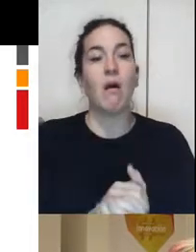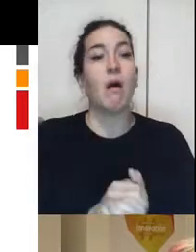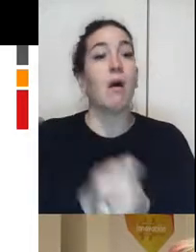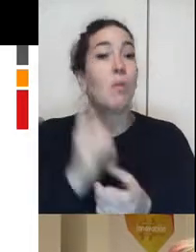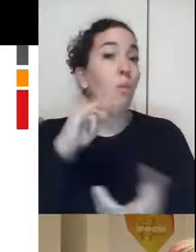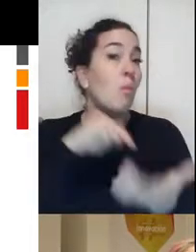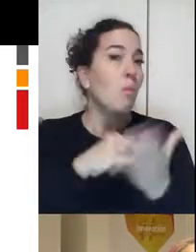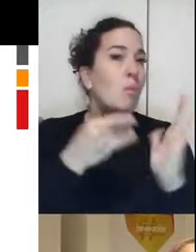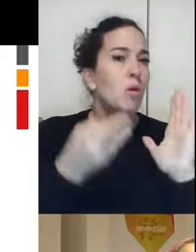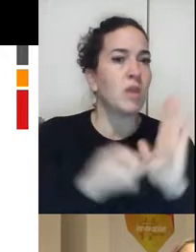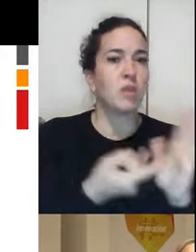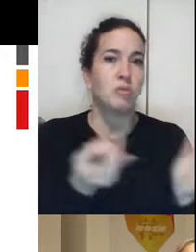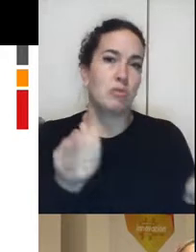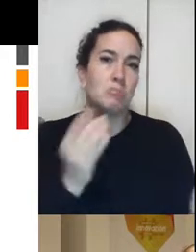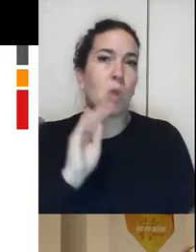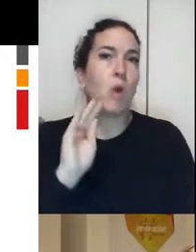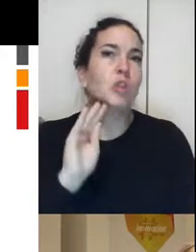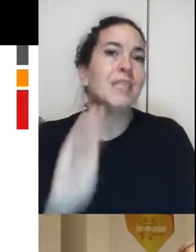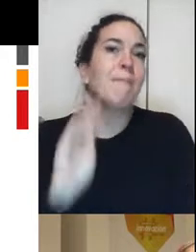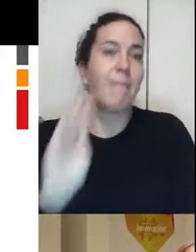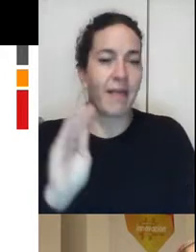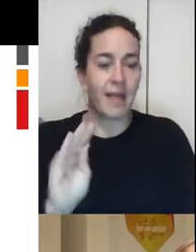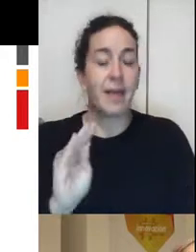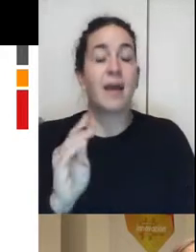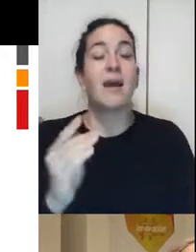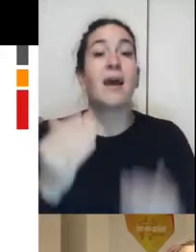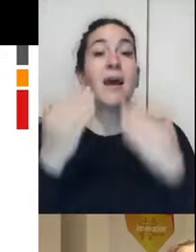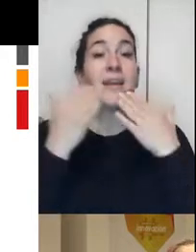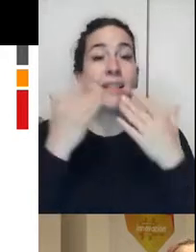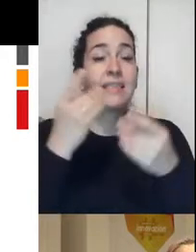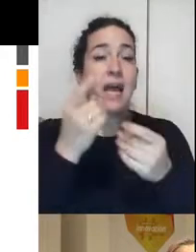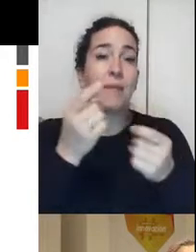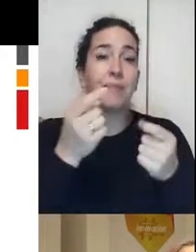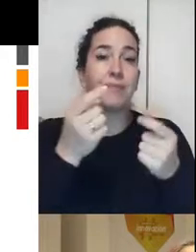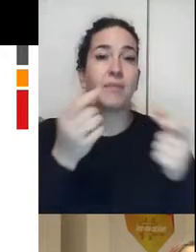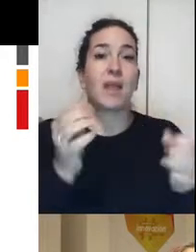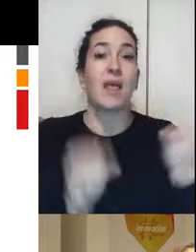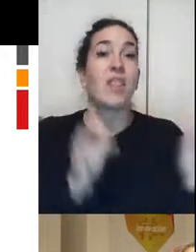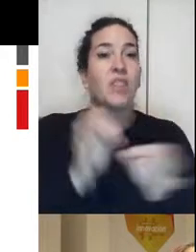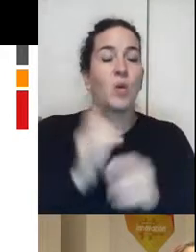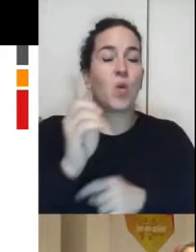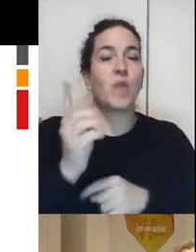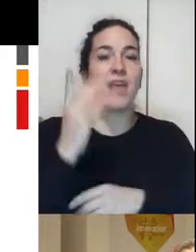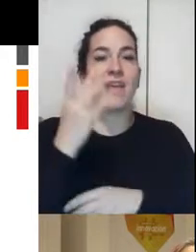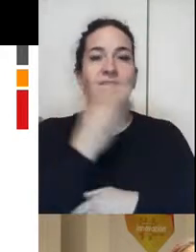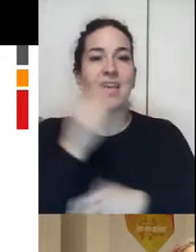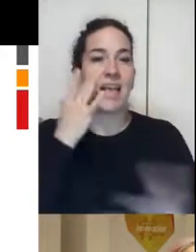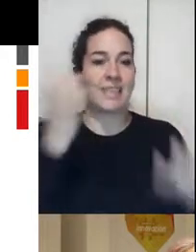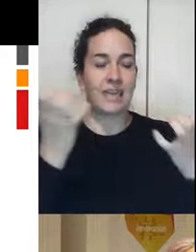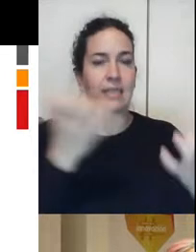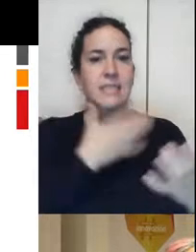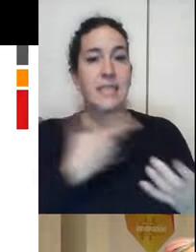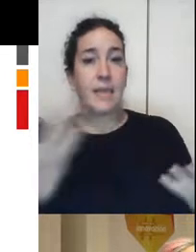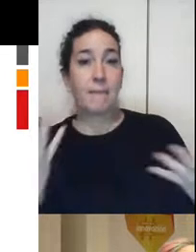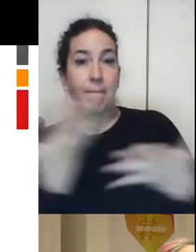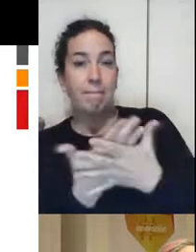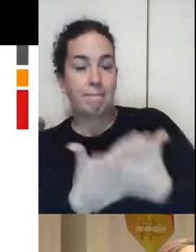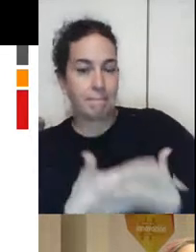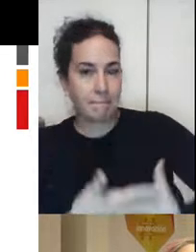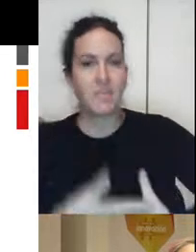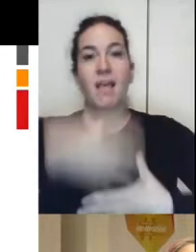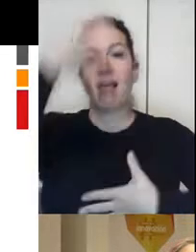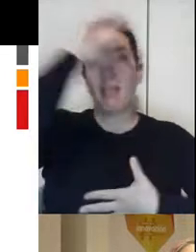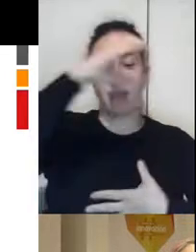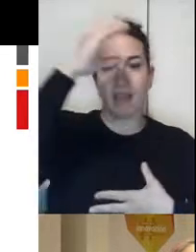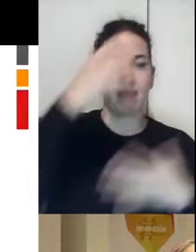una llamada, un proyecto por parte del Círculo de Bellas Artes, en el que nos pedían aunar ciencia y arte, con lo cual propusimos